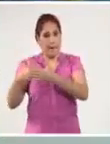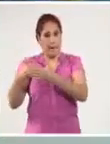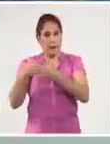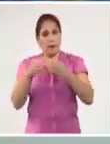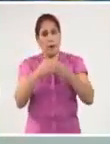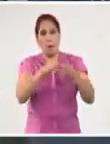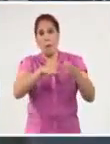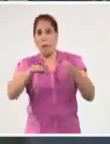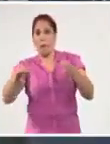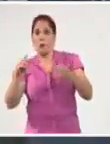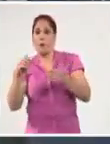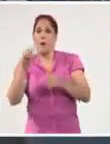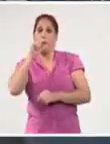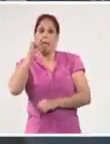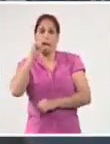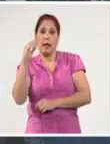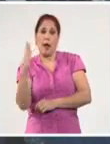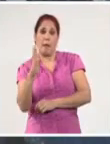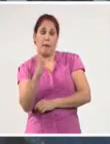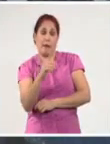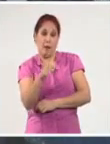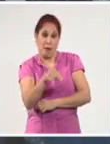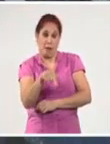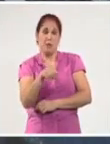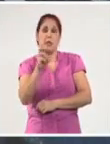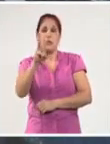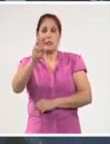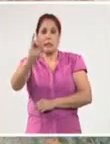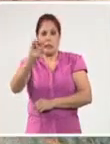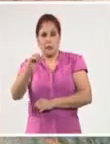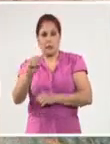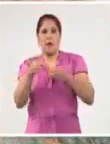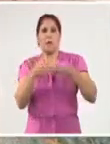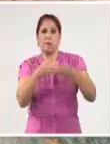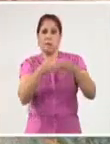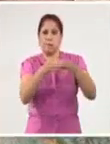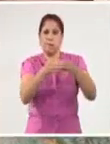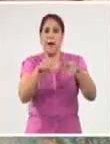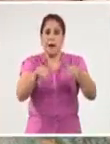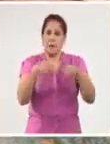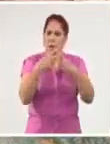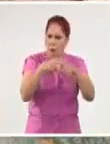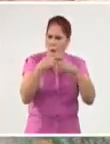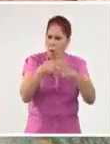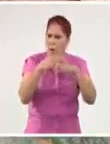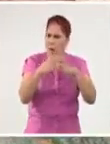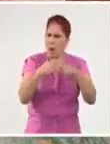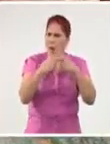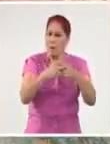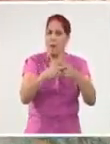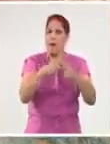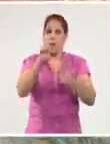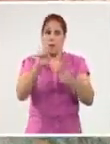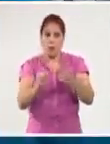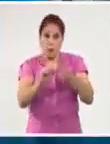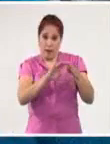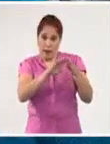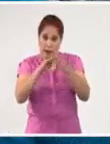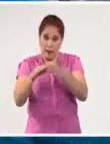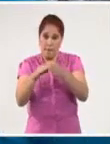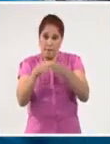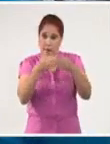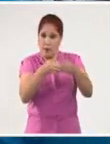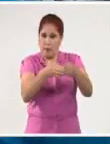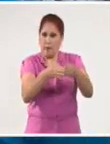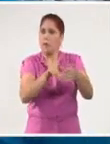puerto de Surgidero de Batabanó dispone de más de 60 embarcaciones para laborar en la plataforma marina del sur del occidente de Cuba.